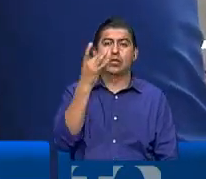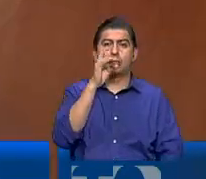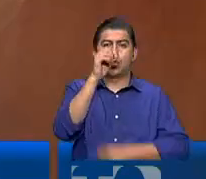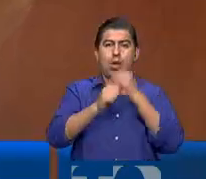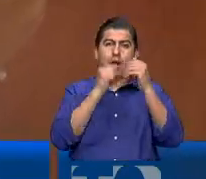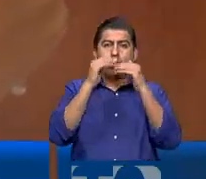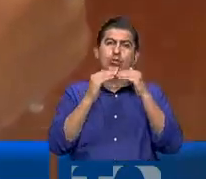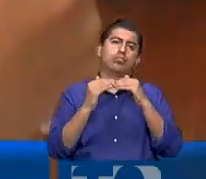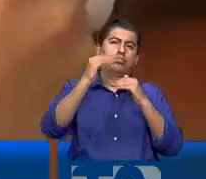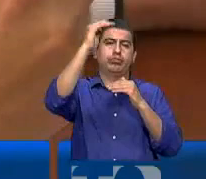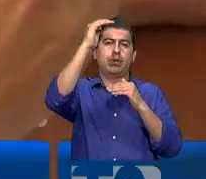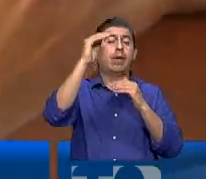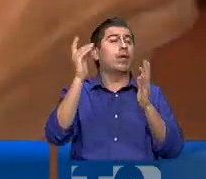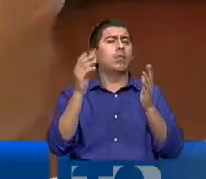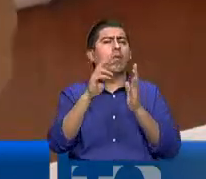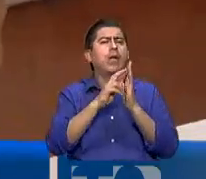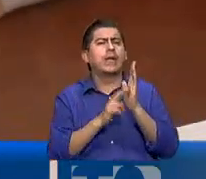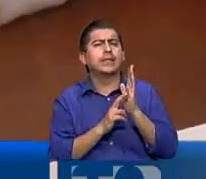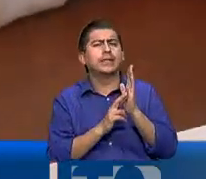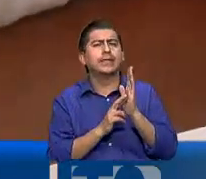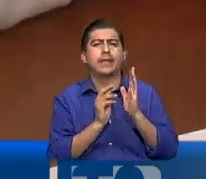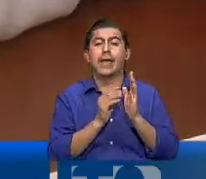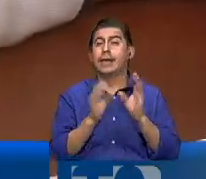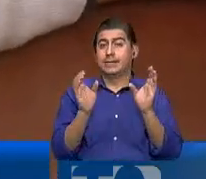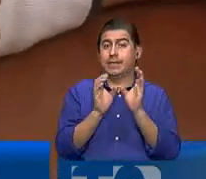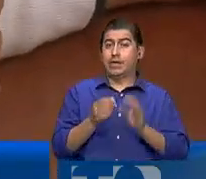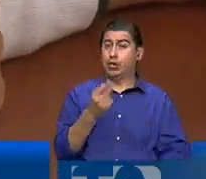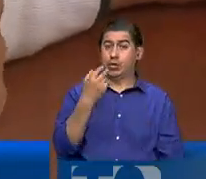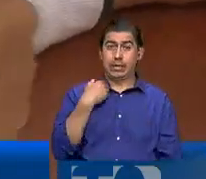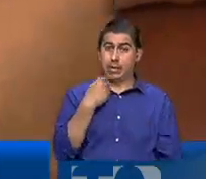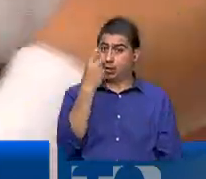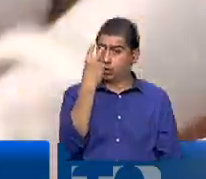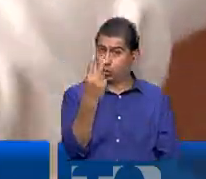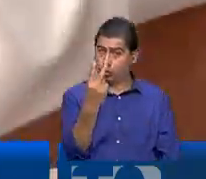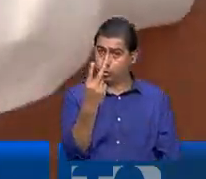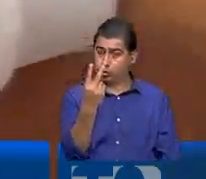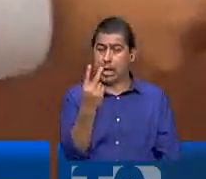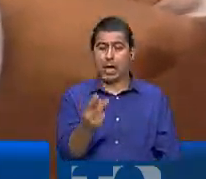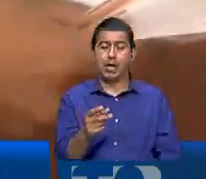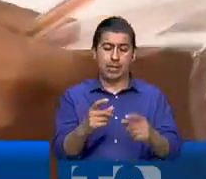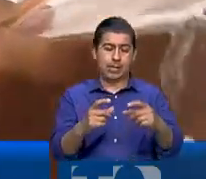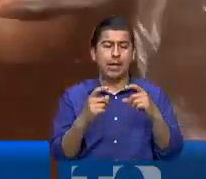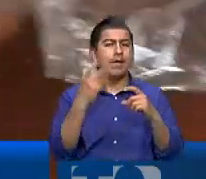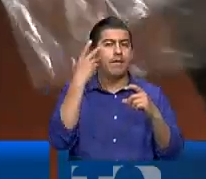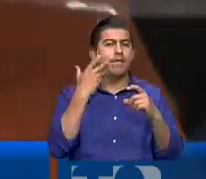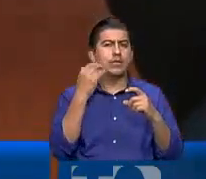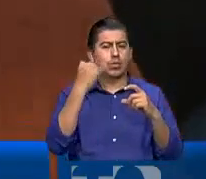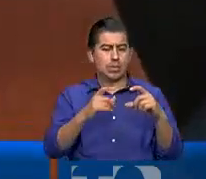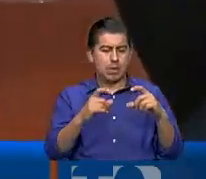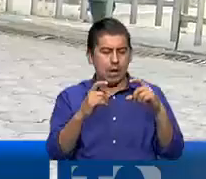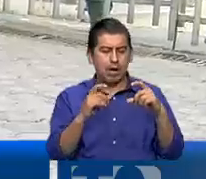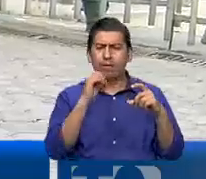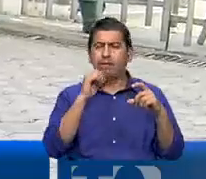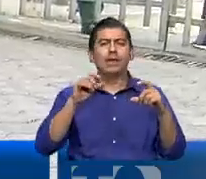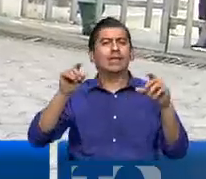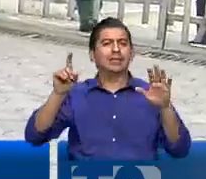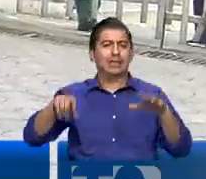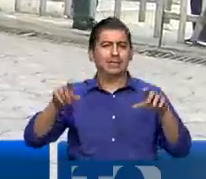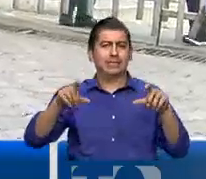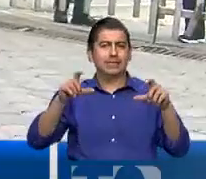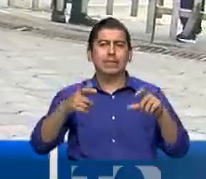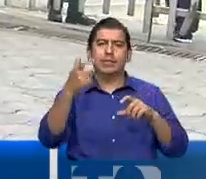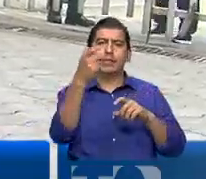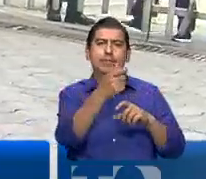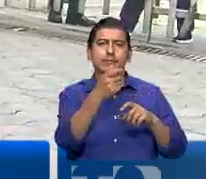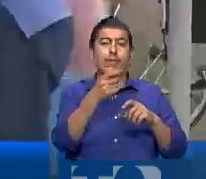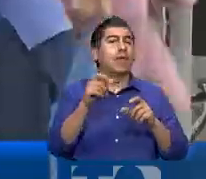18 años. El único requisito es contar con el certificado de vacunación para avalar que han transcurrido 6 meses desde la segunda dosis. Aún hay